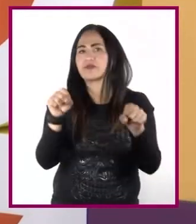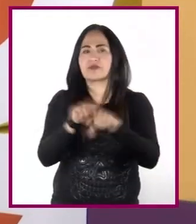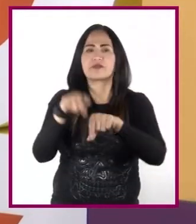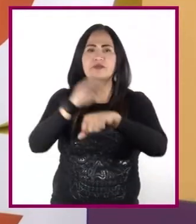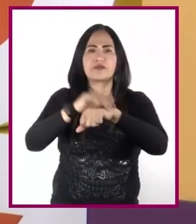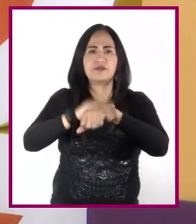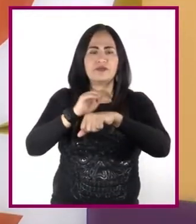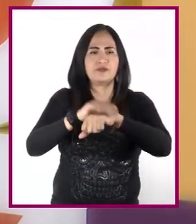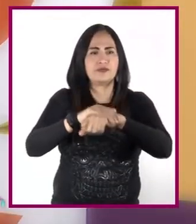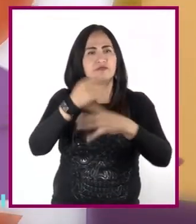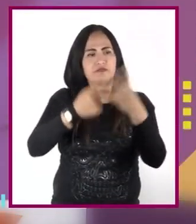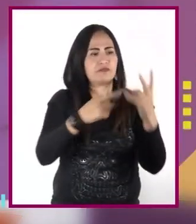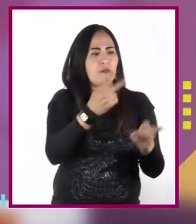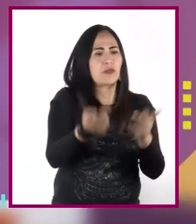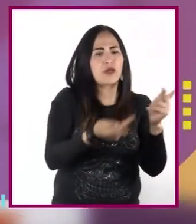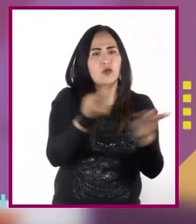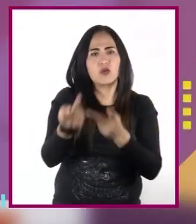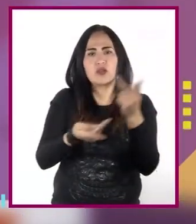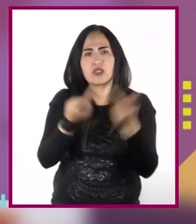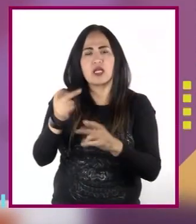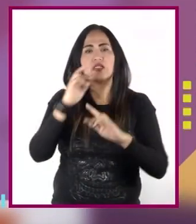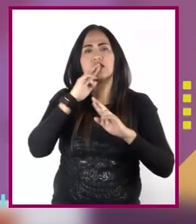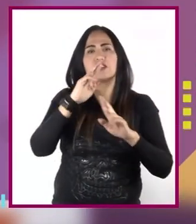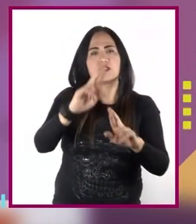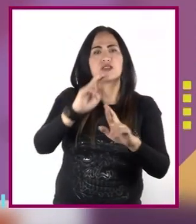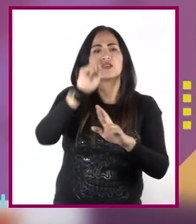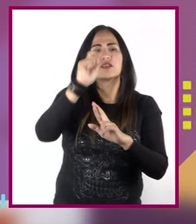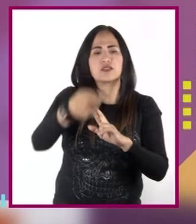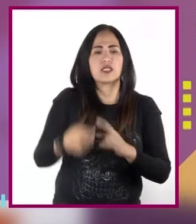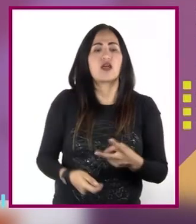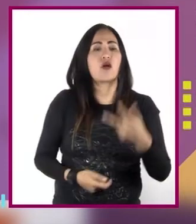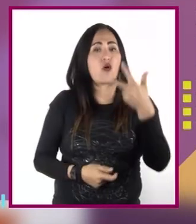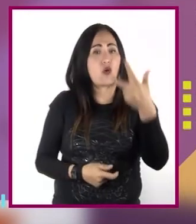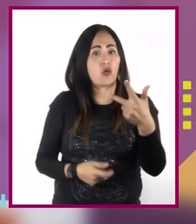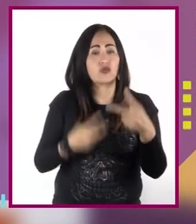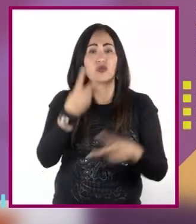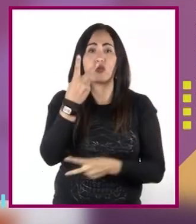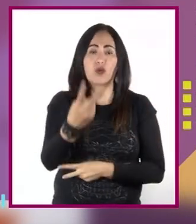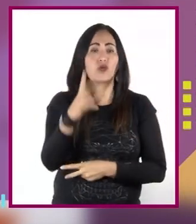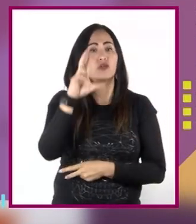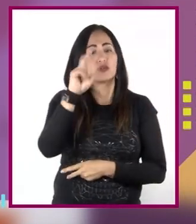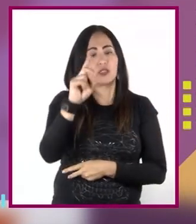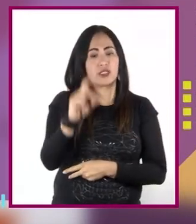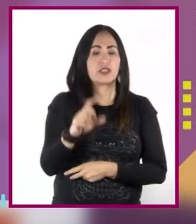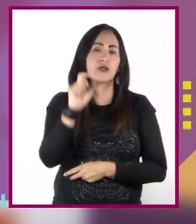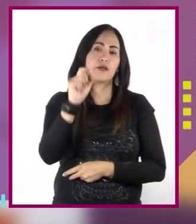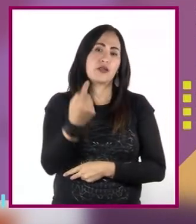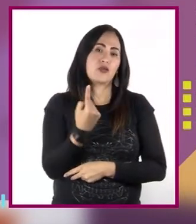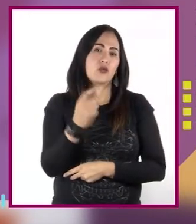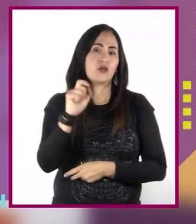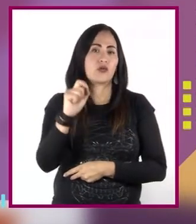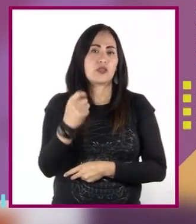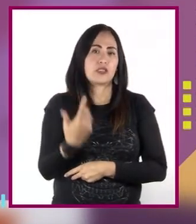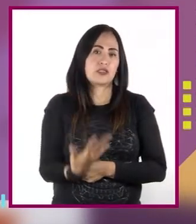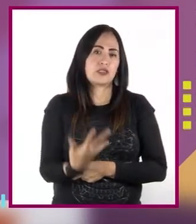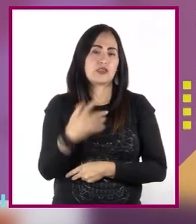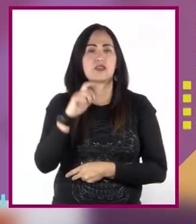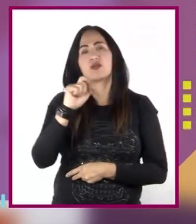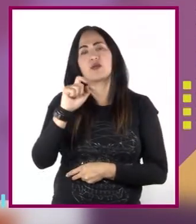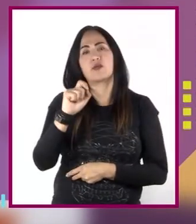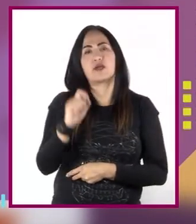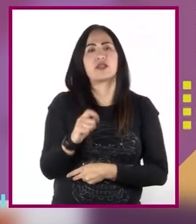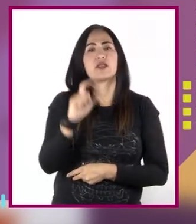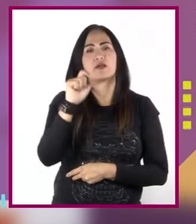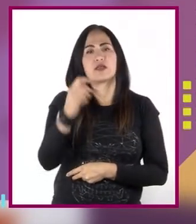cercanos, obteniendo los siguientes resultados: 8, 2, 30, 21, 25,